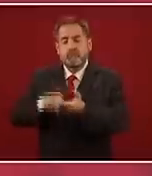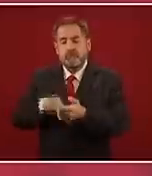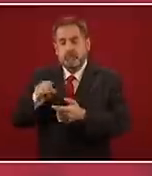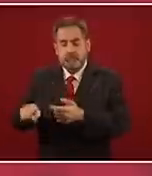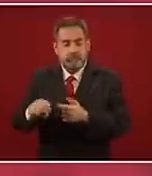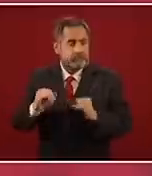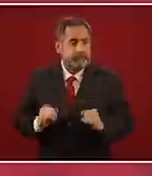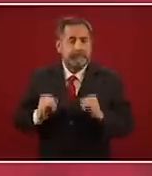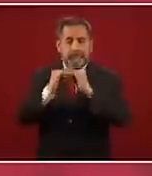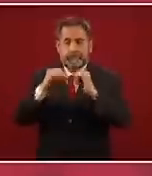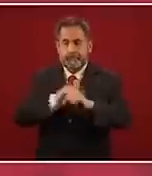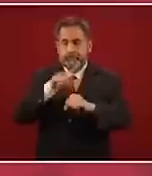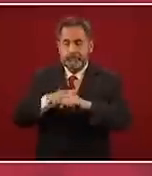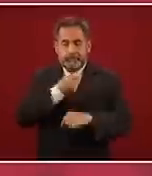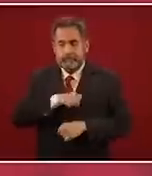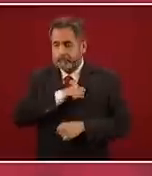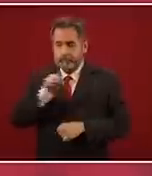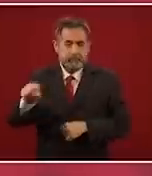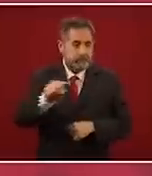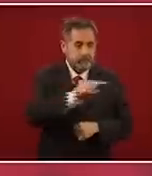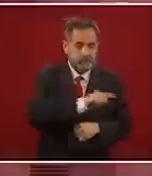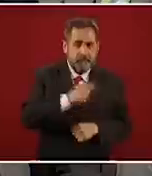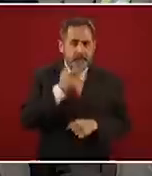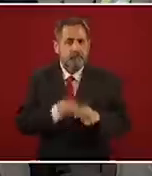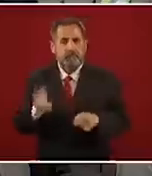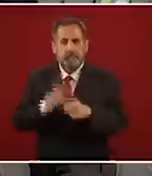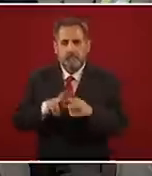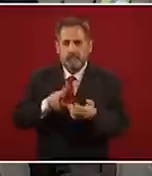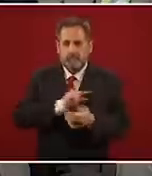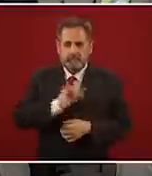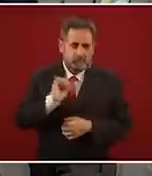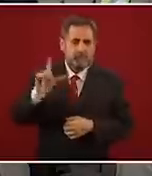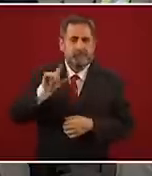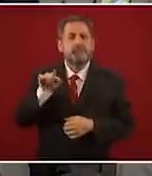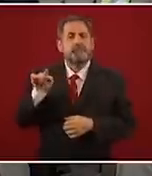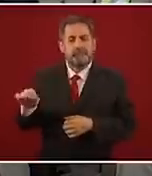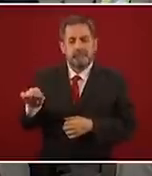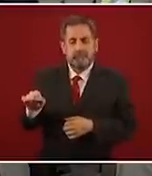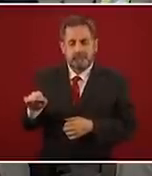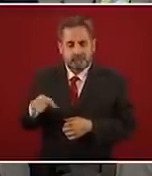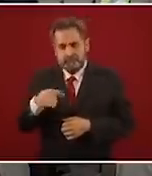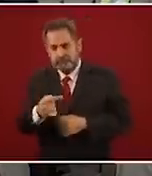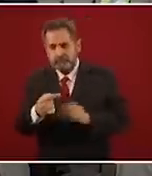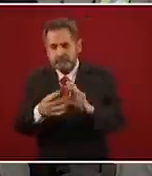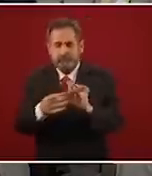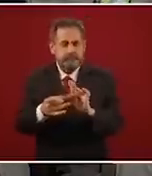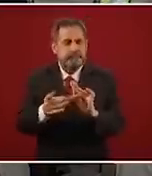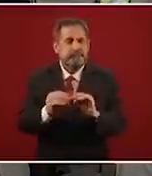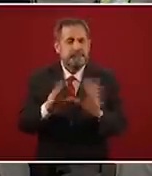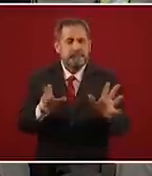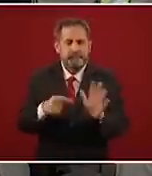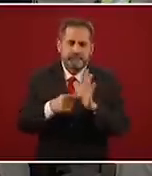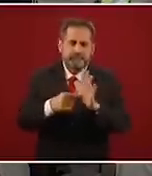los Institutos Nacionales de Salud y Hospitales de Alta Especialidad, que él les